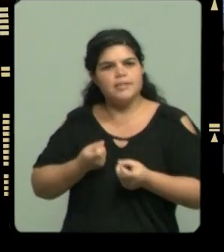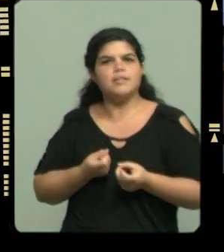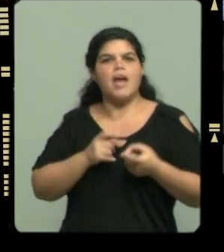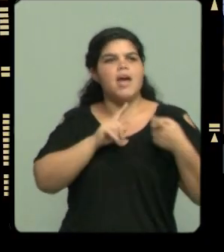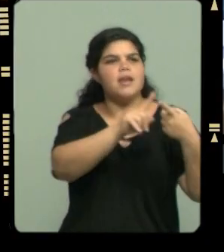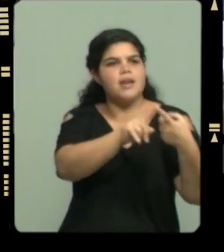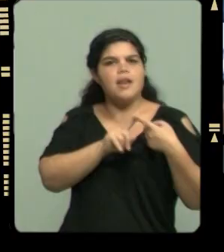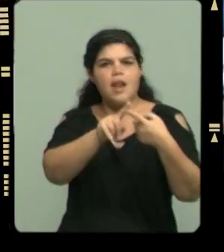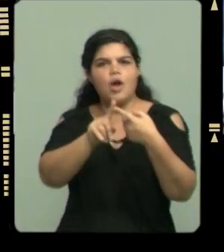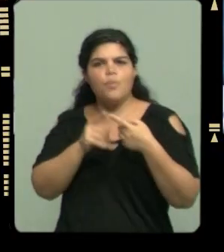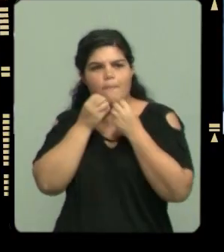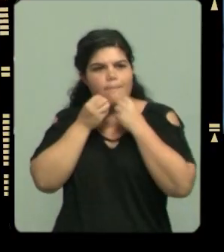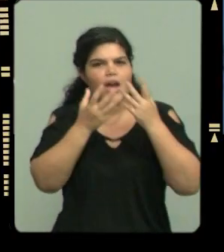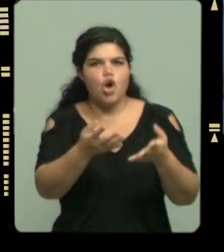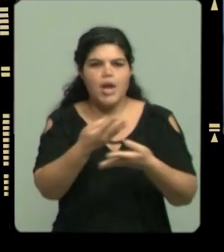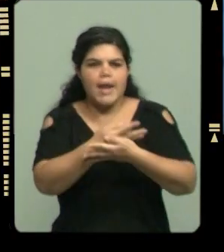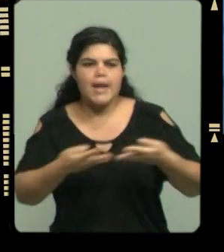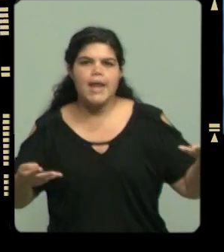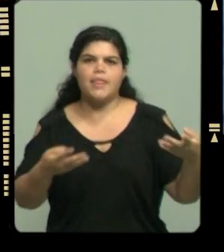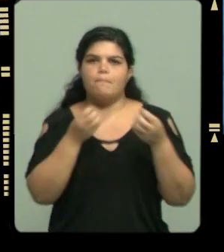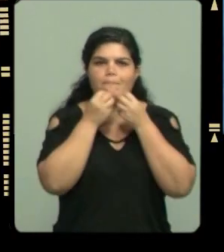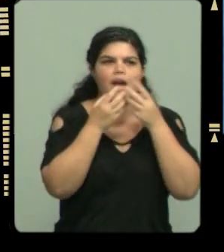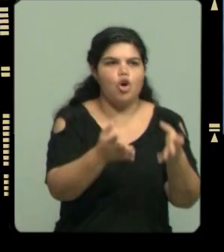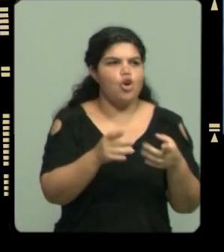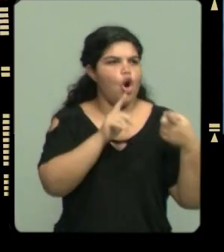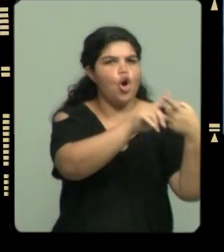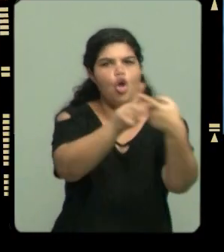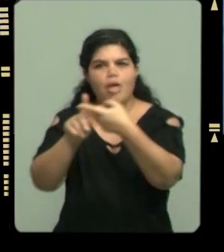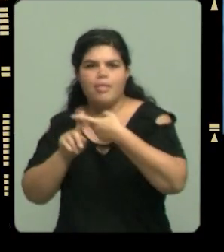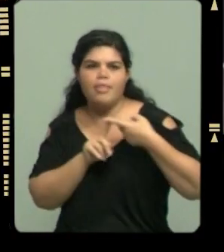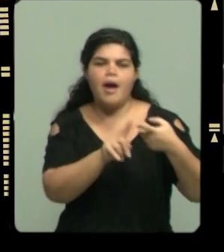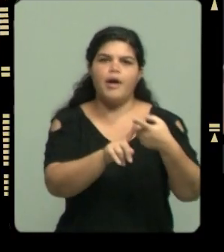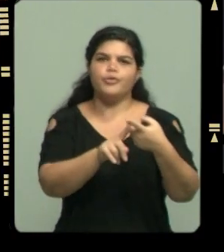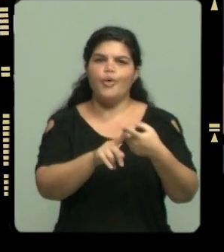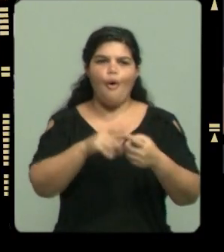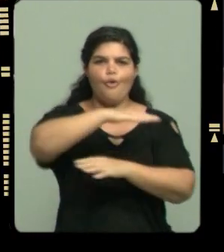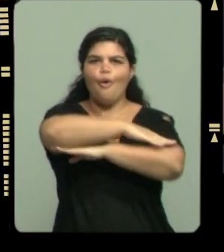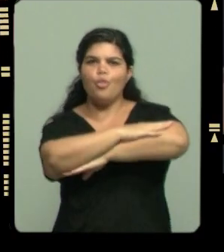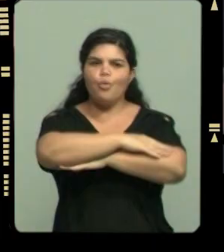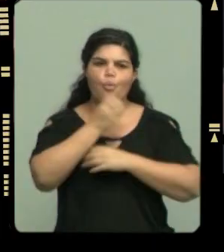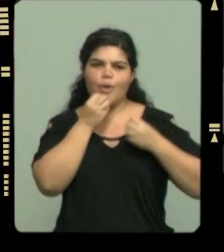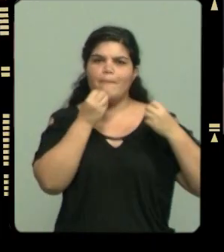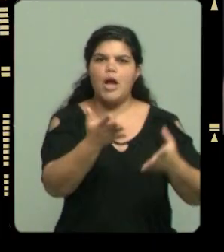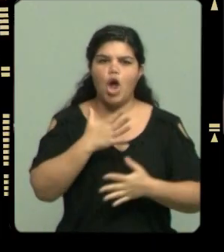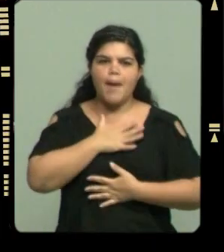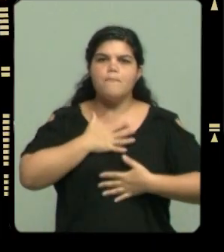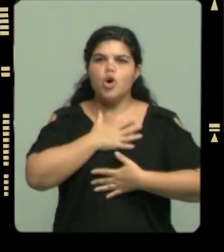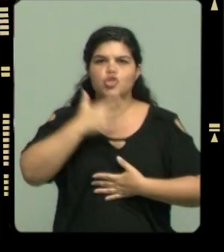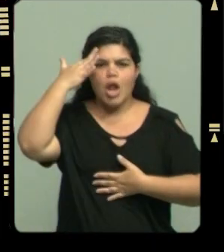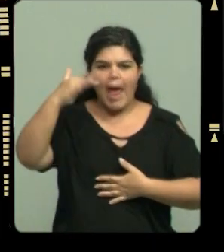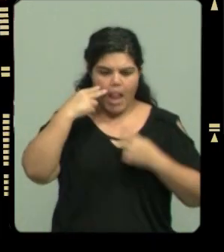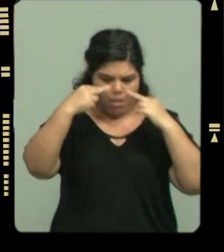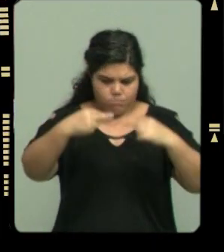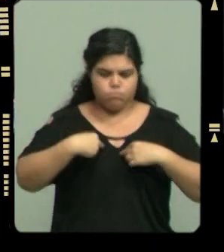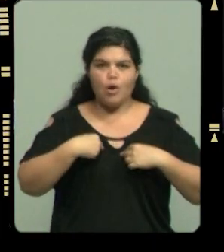humanas para generar mejores relaciones, mejores redes, mejores conexiones, mejores habilidades de comportamiento, mejor inteligencia